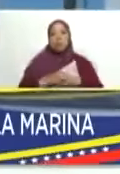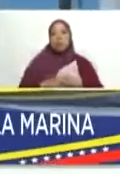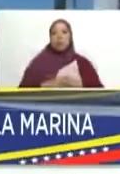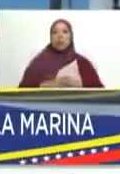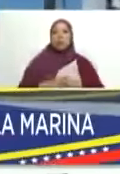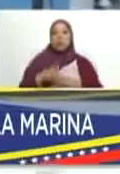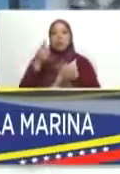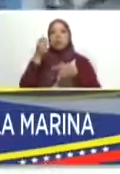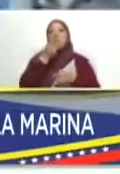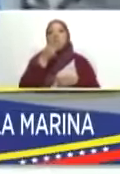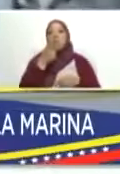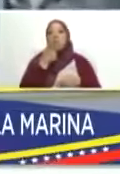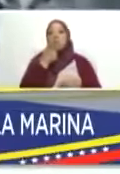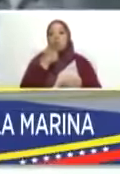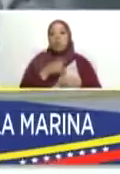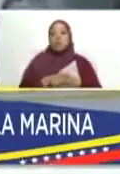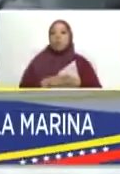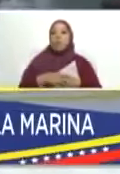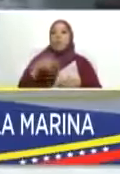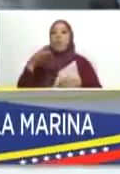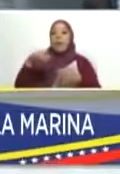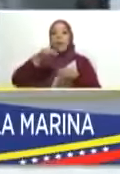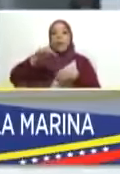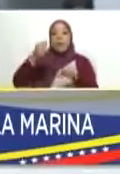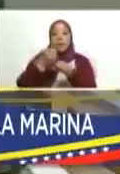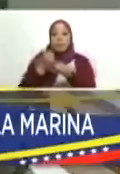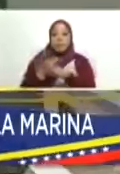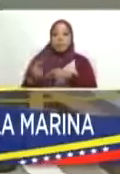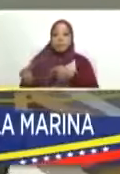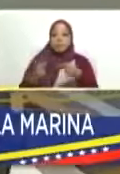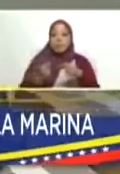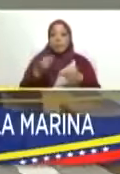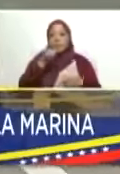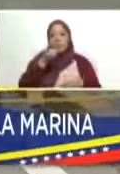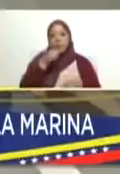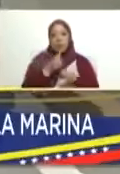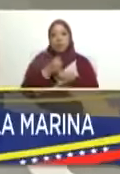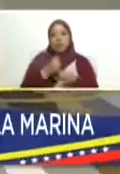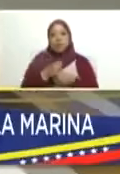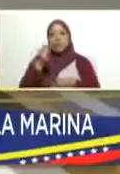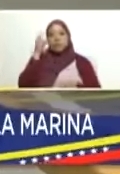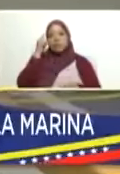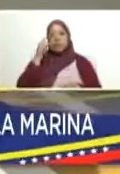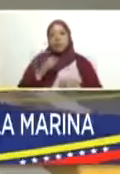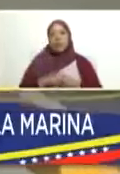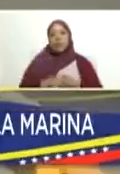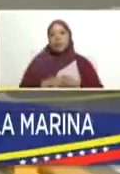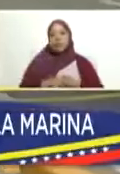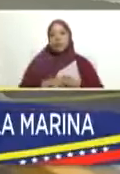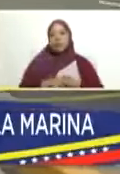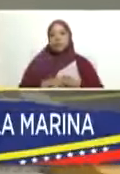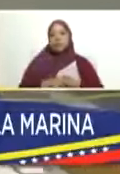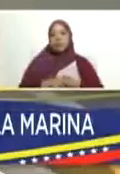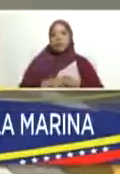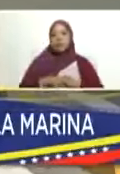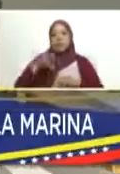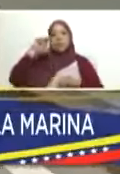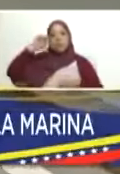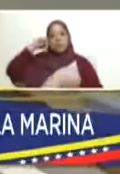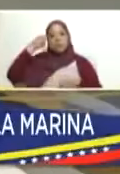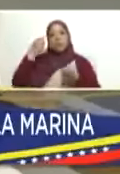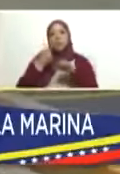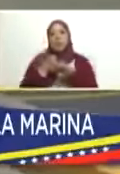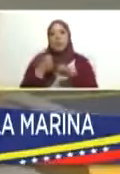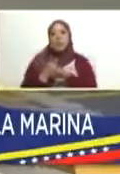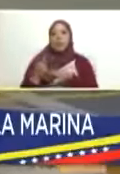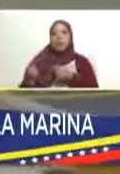Una noche linda me lanzaste el anzuelo, Silita. Y yo piqué el anzuelo. Por eso nos gusta venir a La Guaira a recordar.